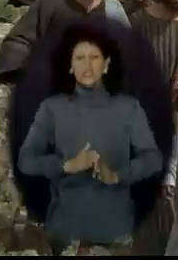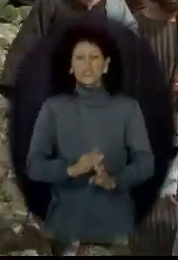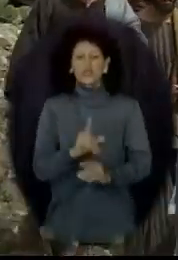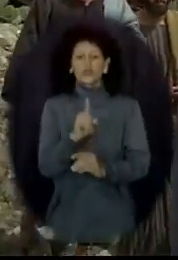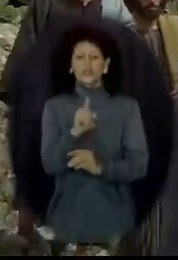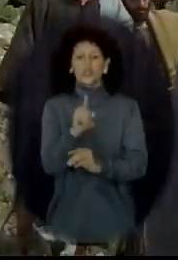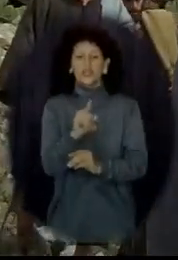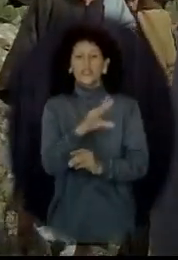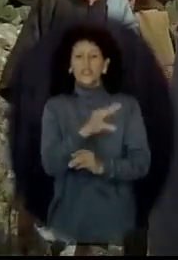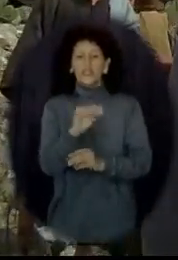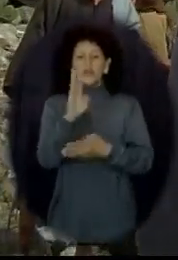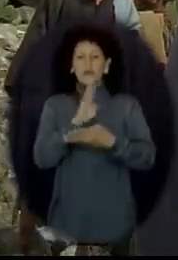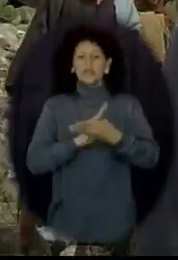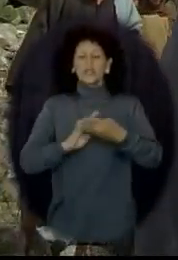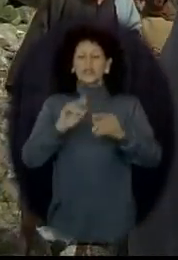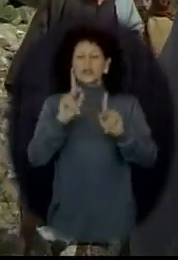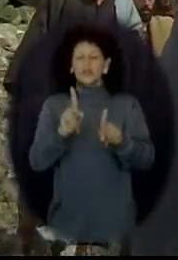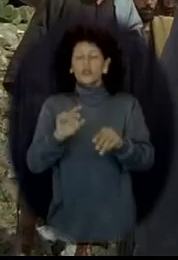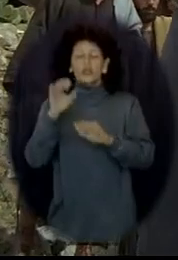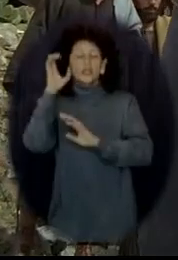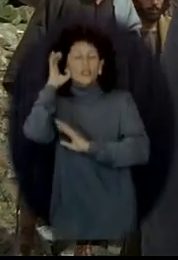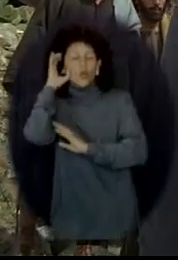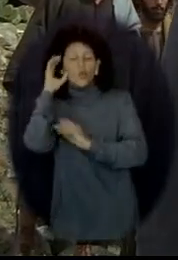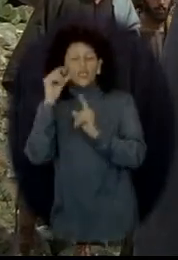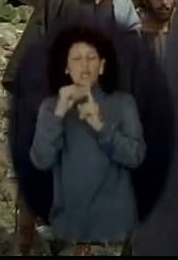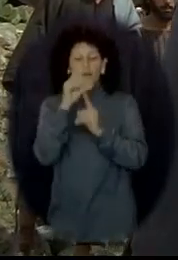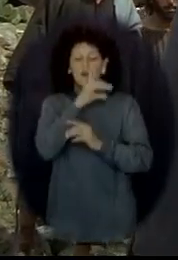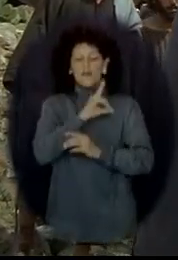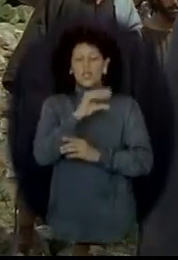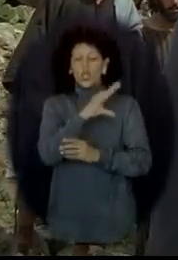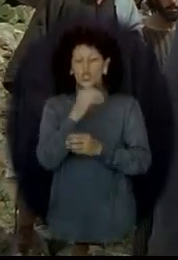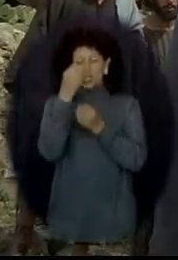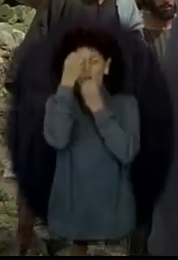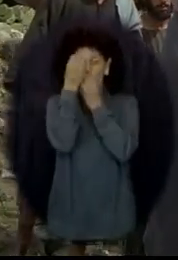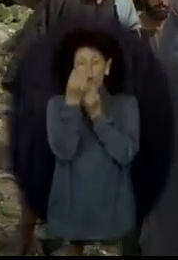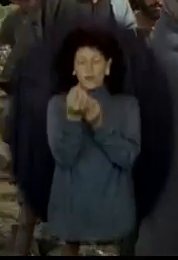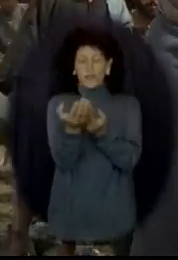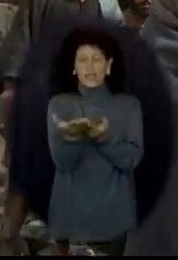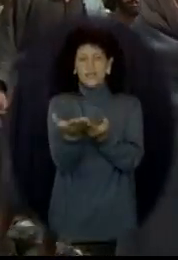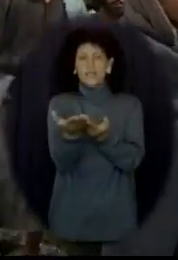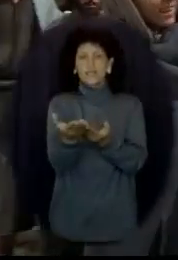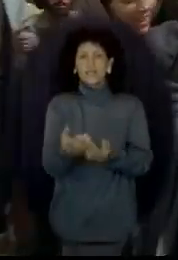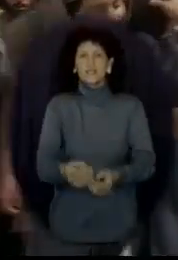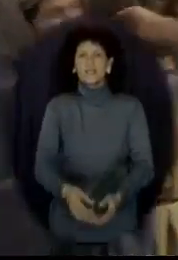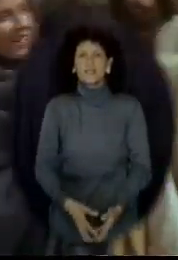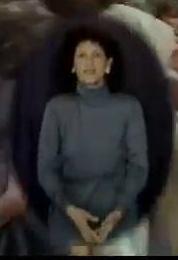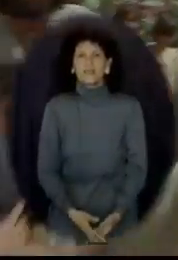Más bien benditos los que escuchan la palabra de Dios y la obedecen.